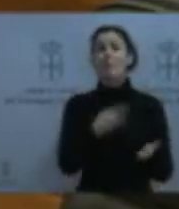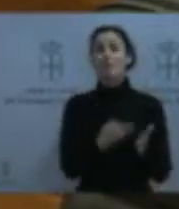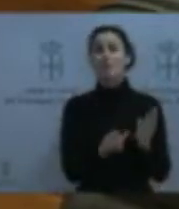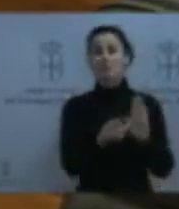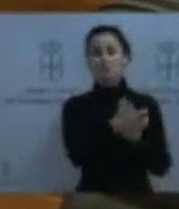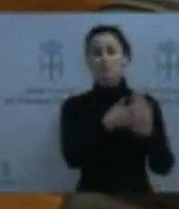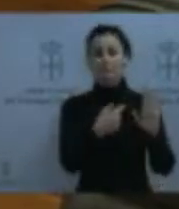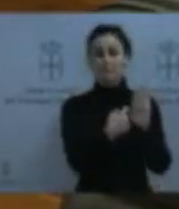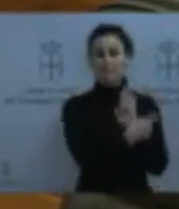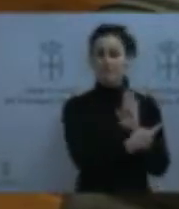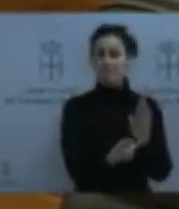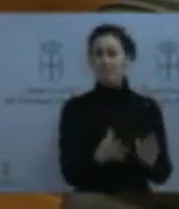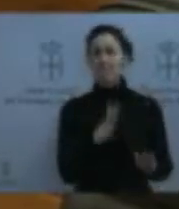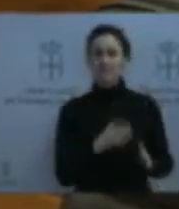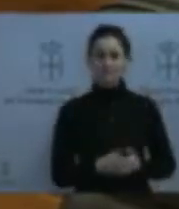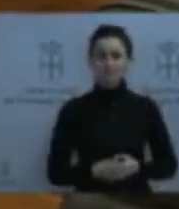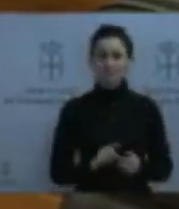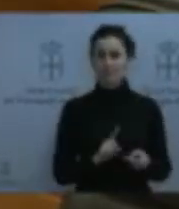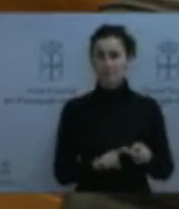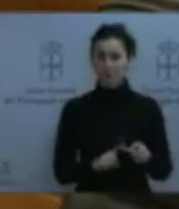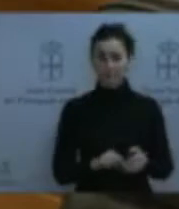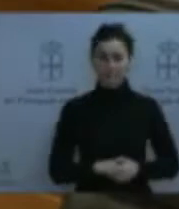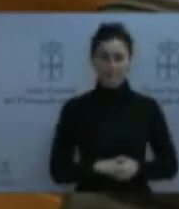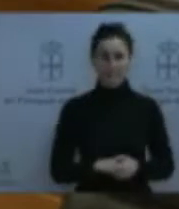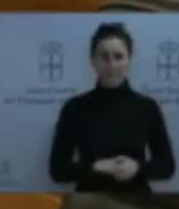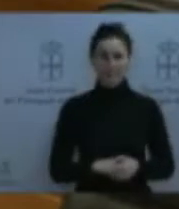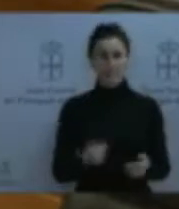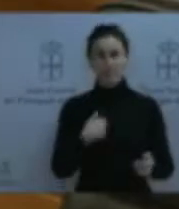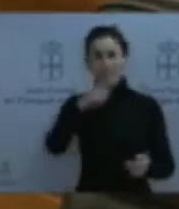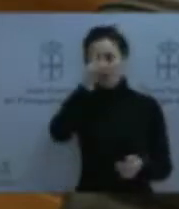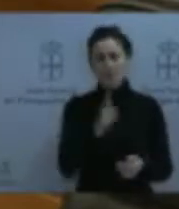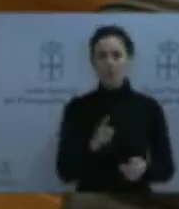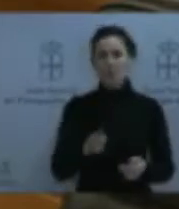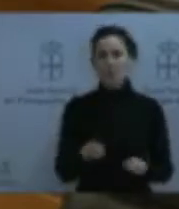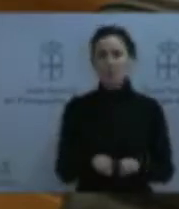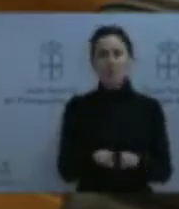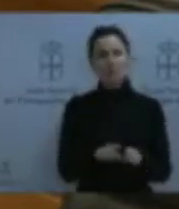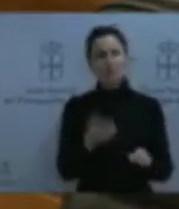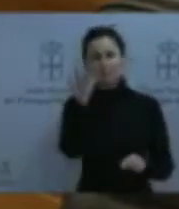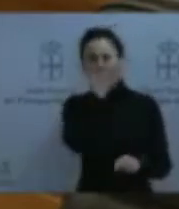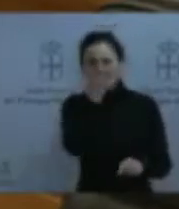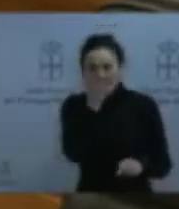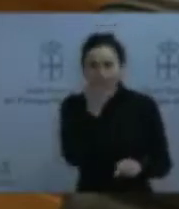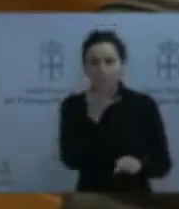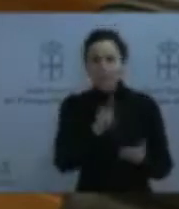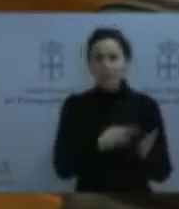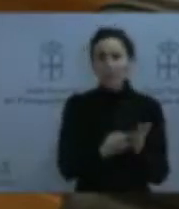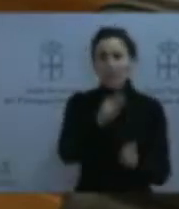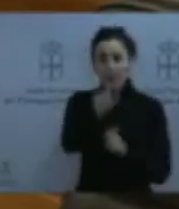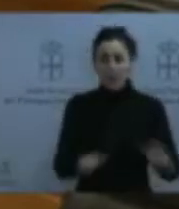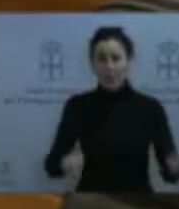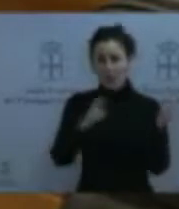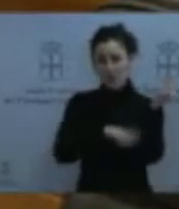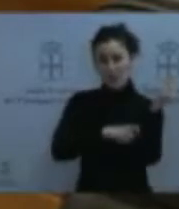Segunda cuestión. Yo no sé qué desconfianza tiene usted de nuestros técnicos y arqueólogos de la Dirección General. ¿Acaso no son